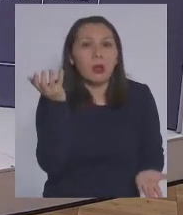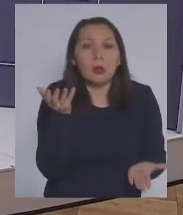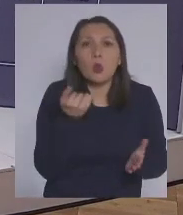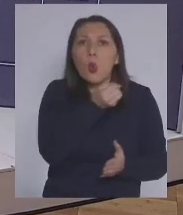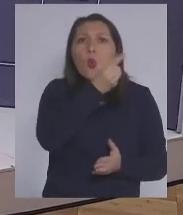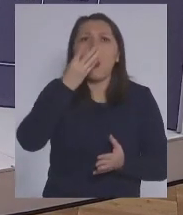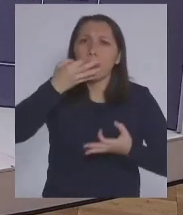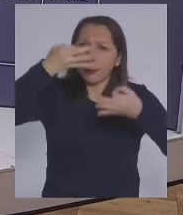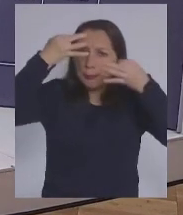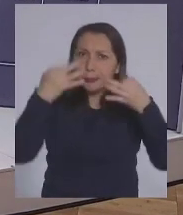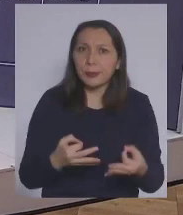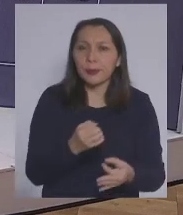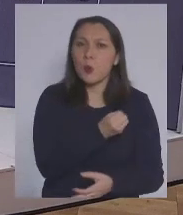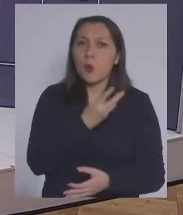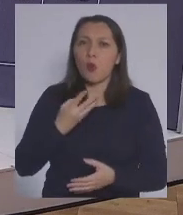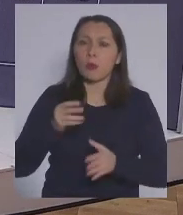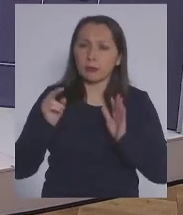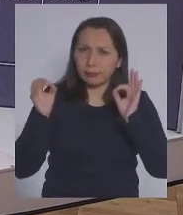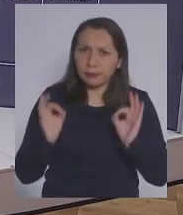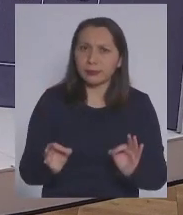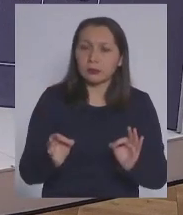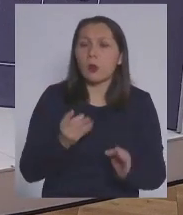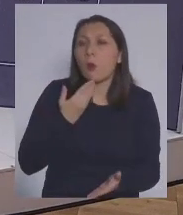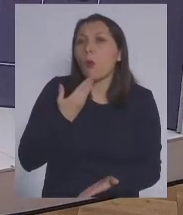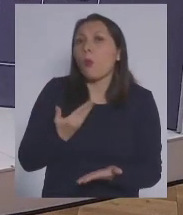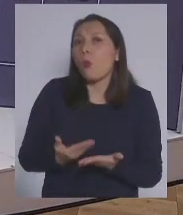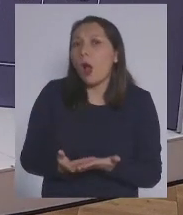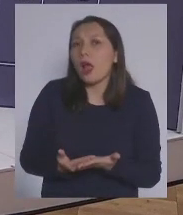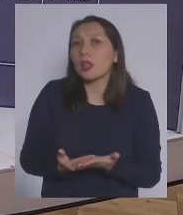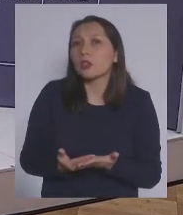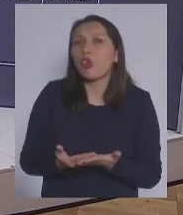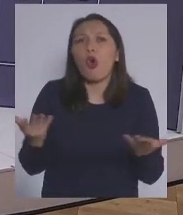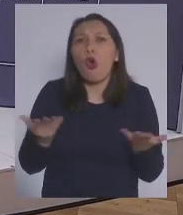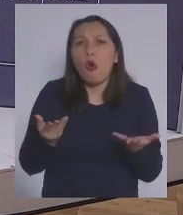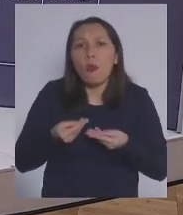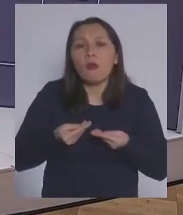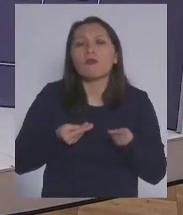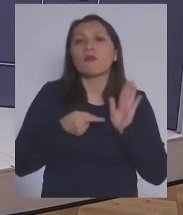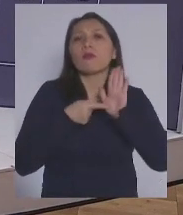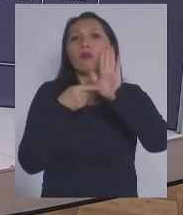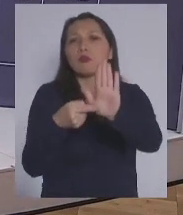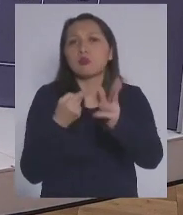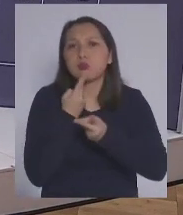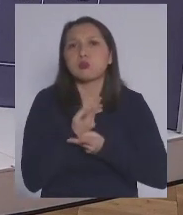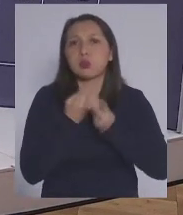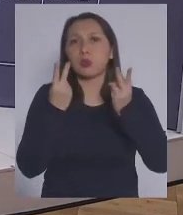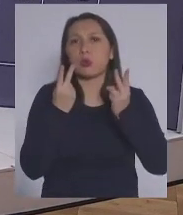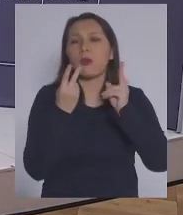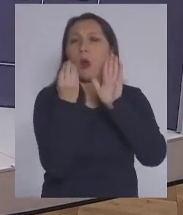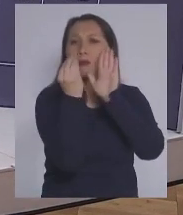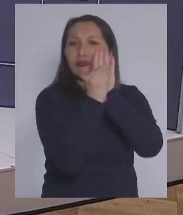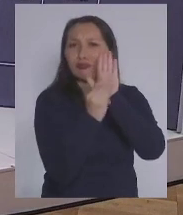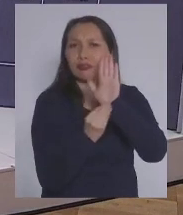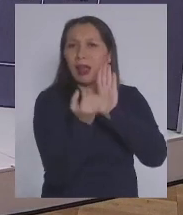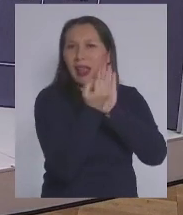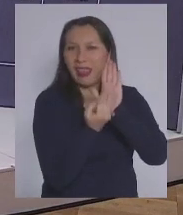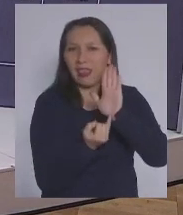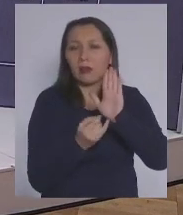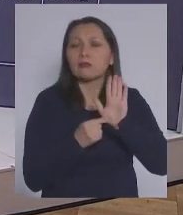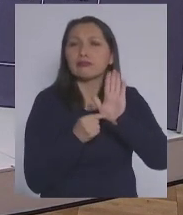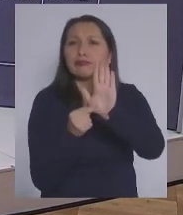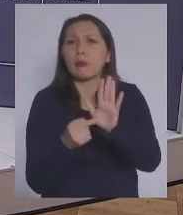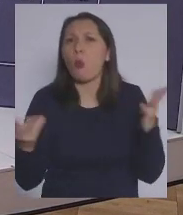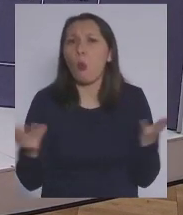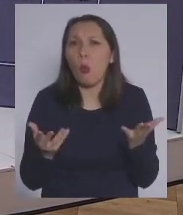cifras duras y los valores concretos cuándo y en qué formato se van a publicar las cifras de estos indicadores y cómo